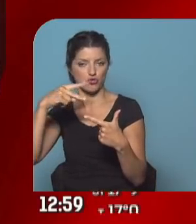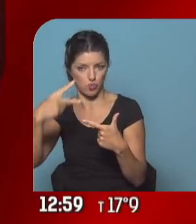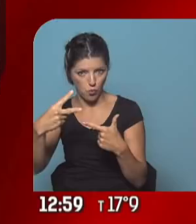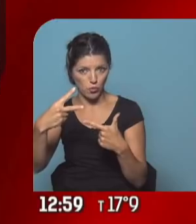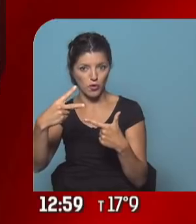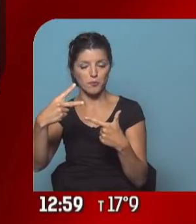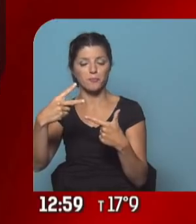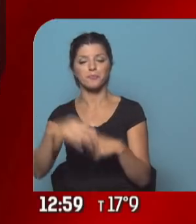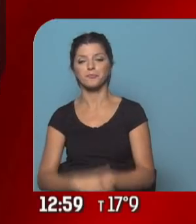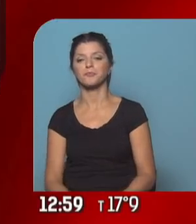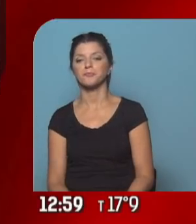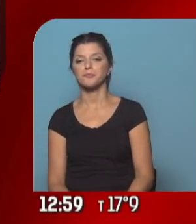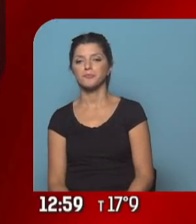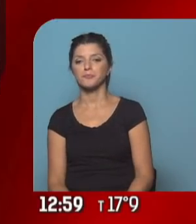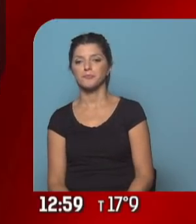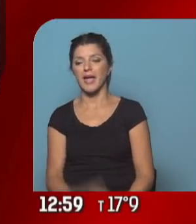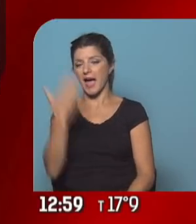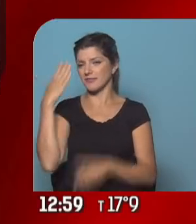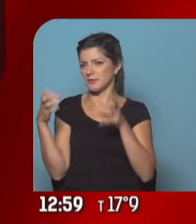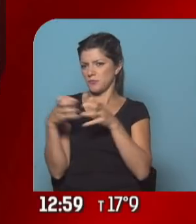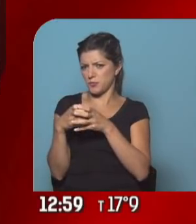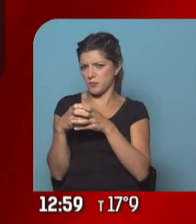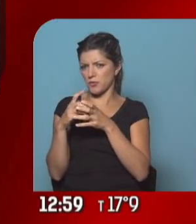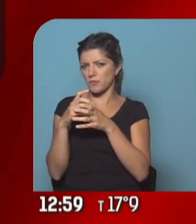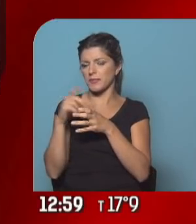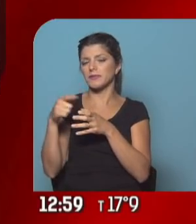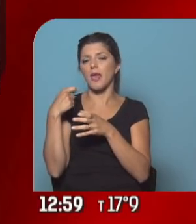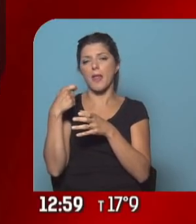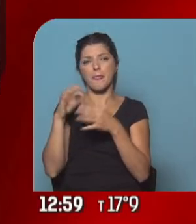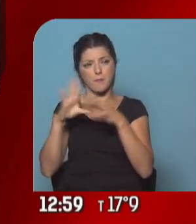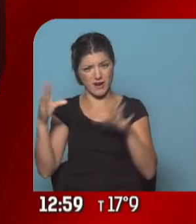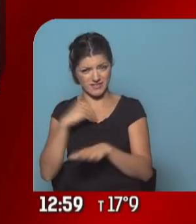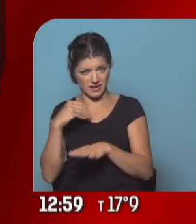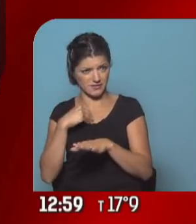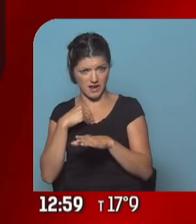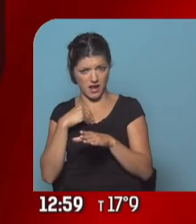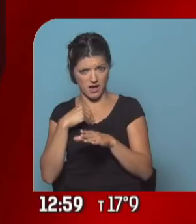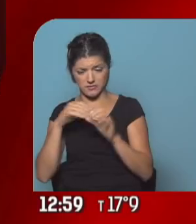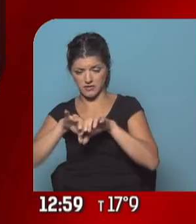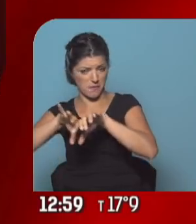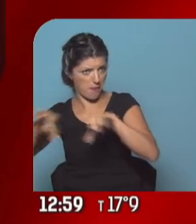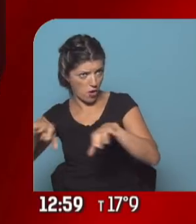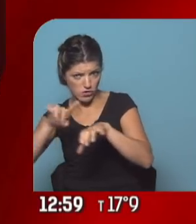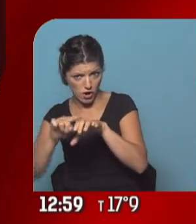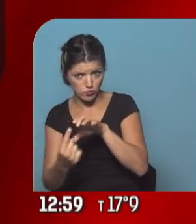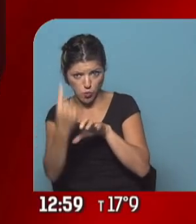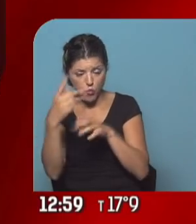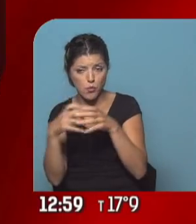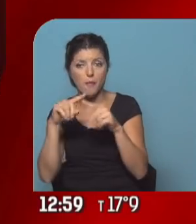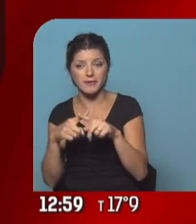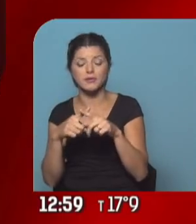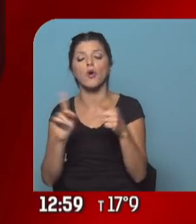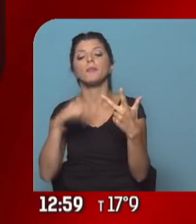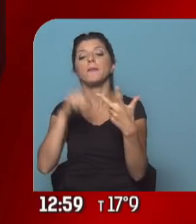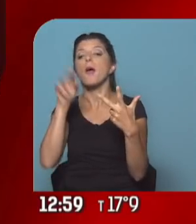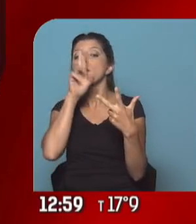vieja Concertación, que se dividió, por otra parte, porque la Democracia Cristiana se salió de esa coalición. La candidata de